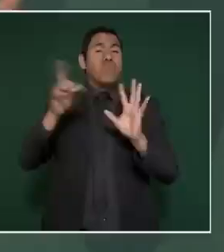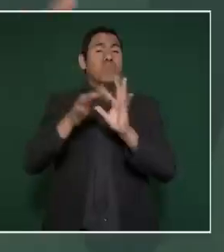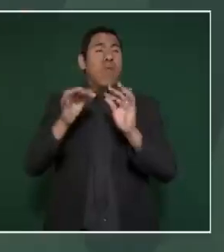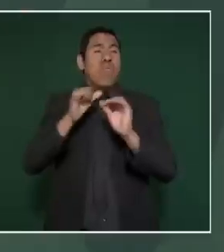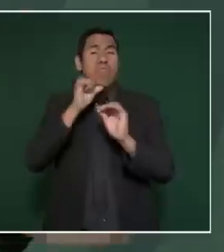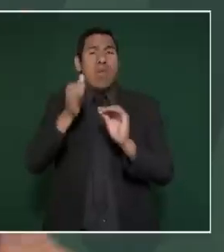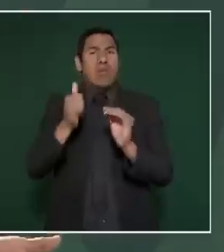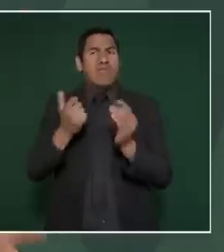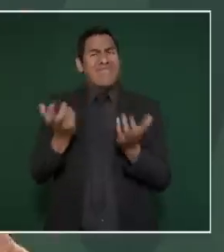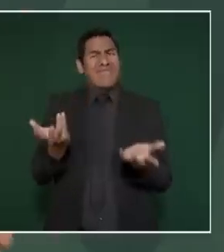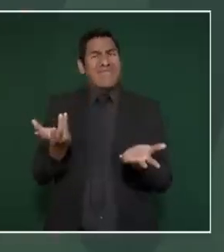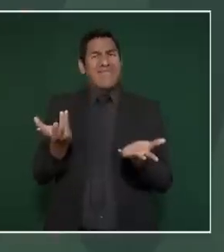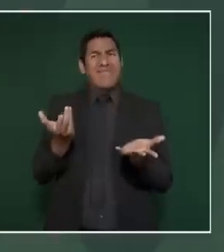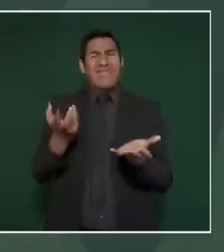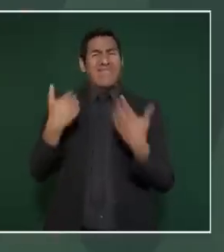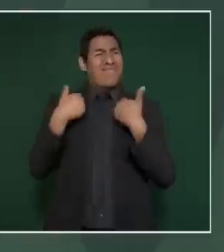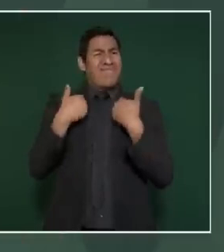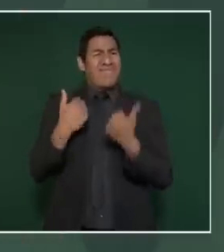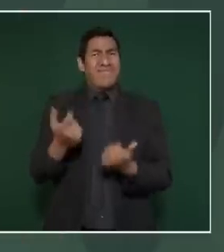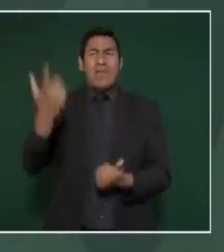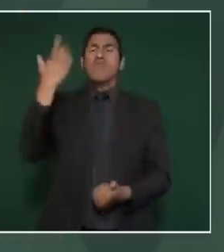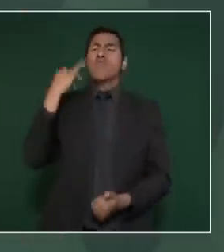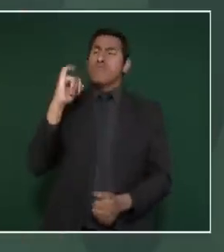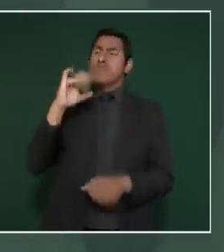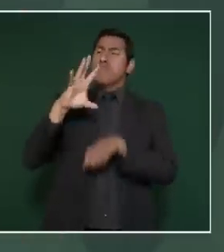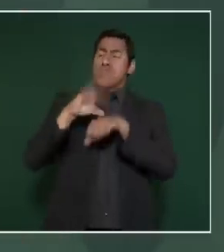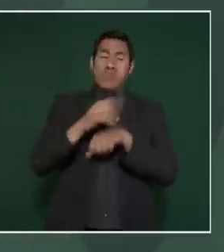Mejor que nos diga